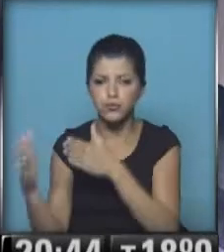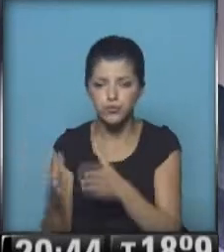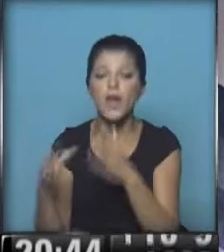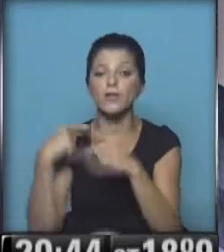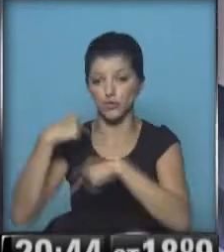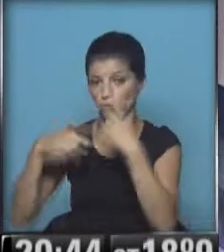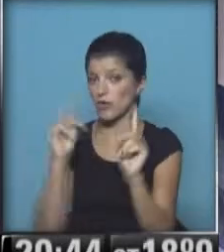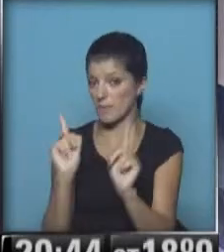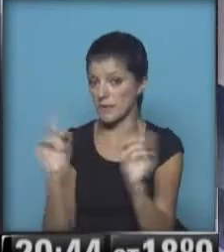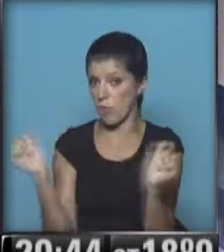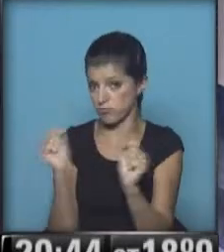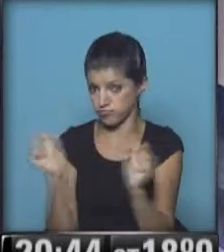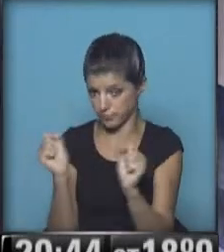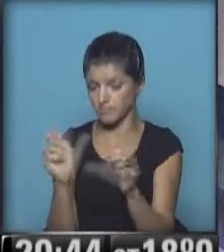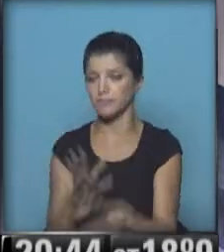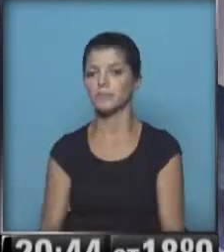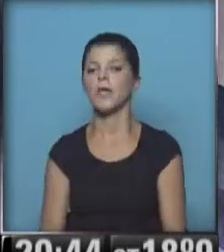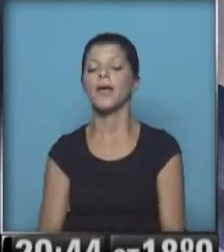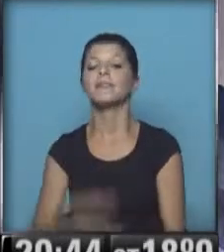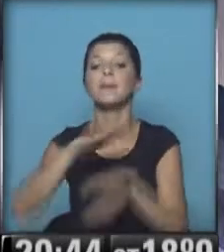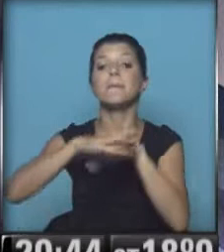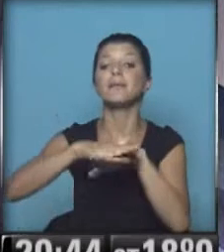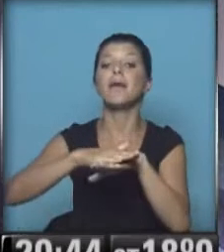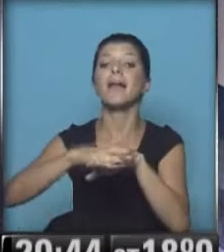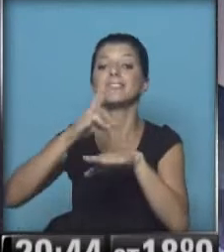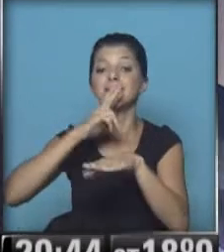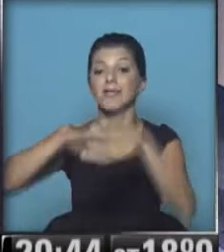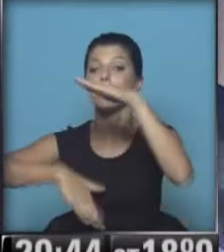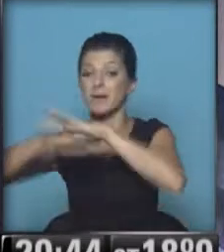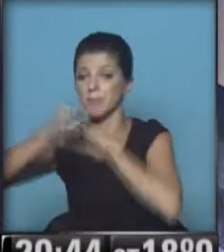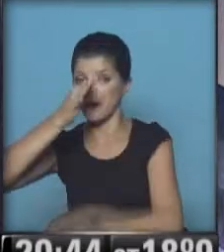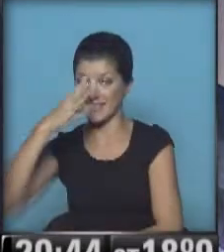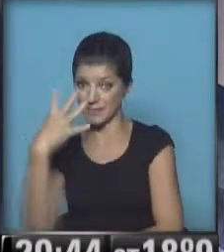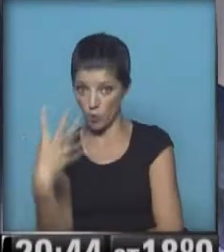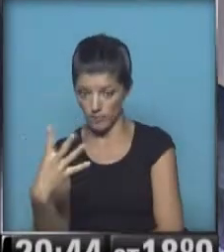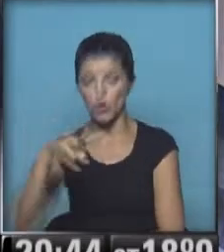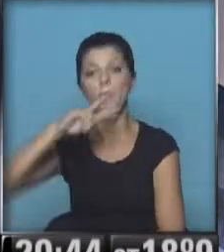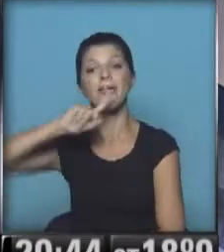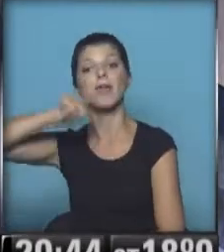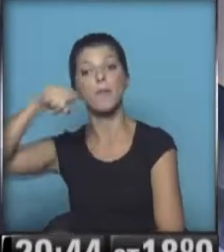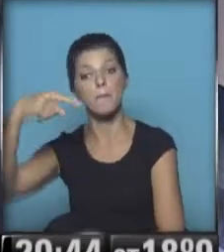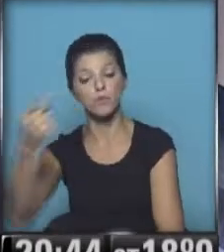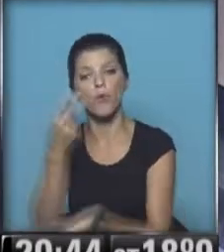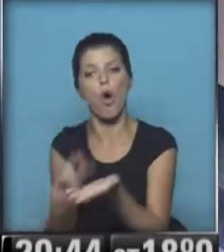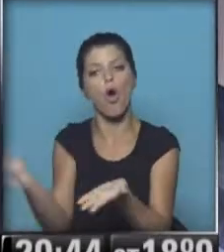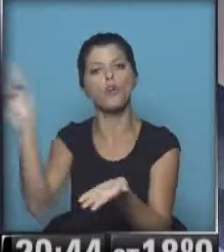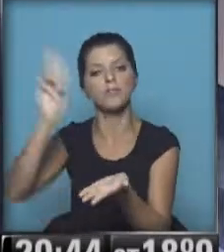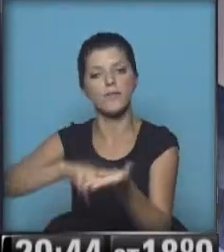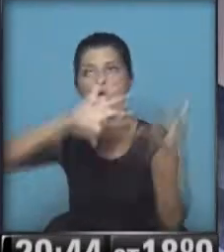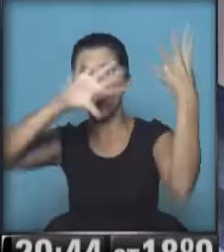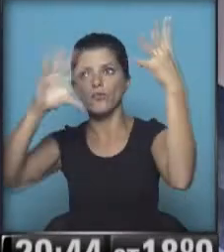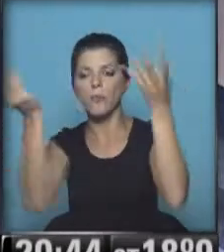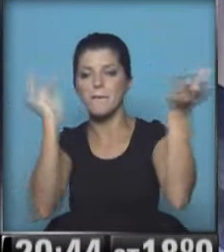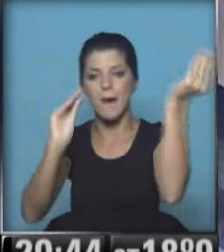aire. Seguiremos con temperaturas templadas. 17 la mínima, 24 grados la temperatura máxima. El viernes nuevamente aumentará la nubosidad